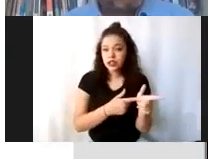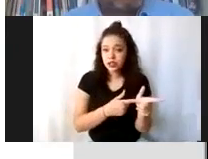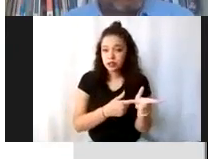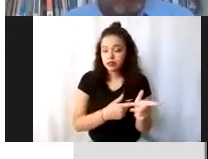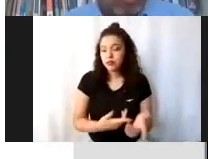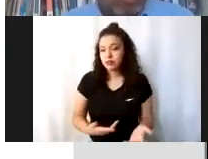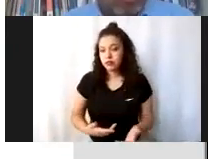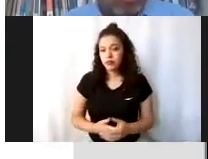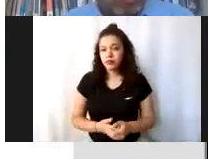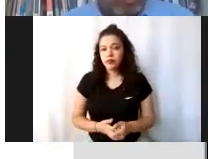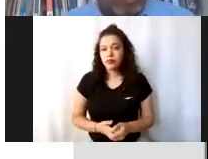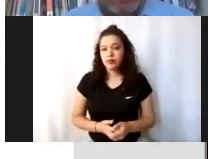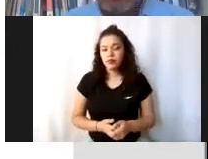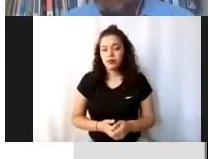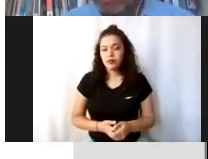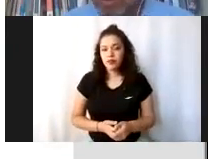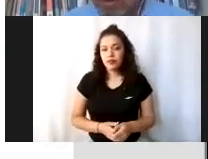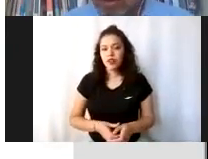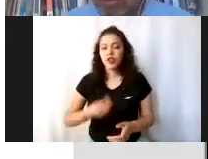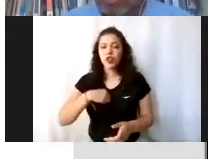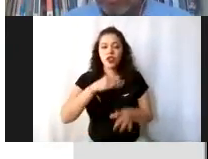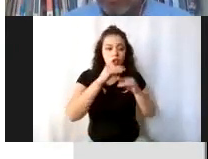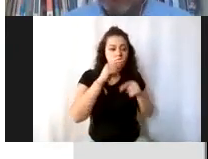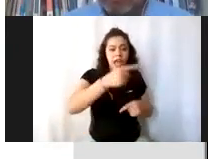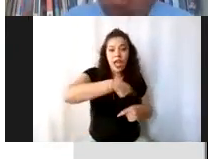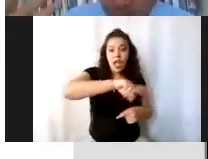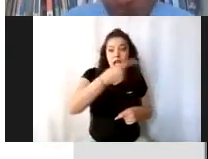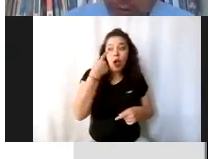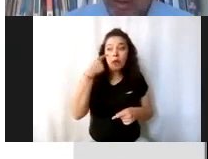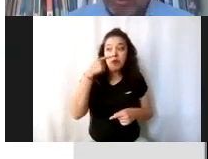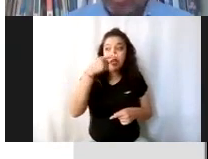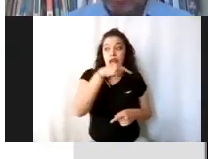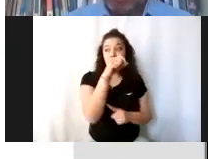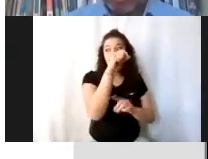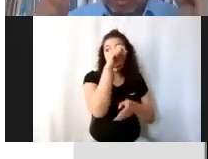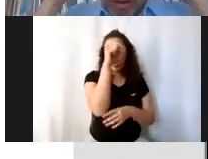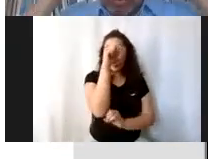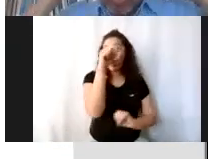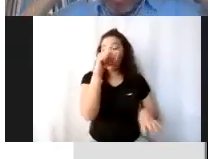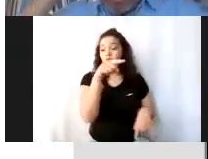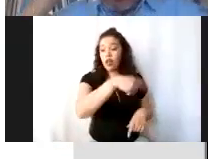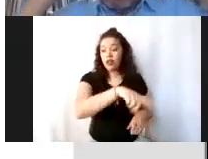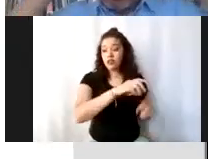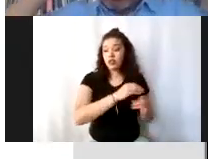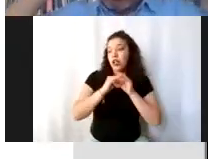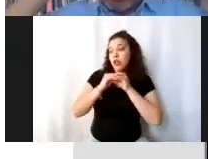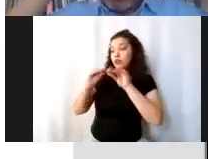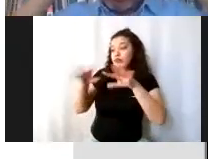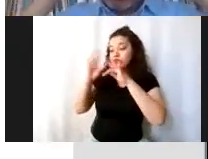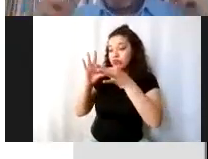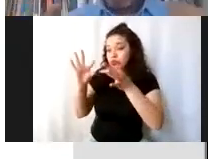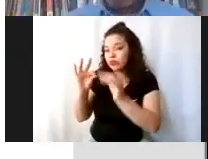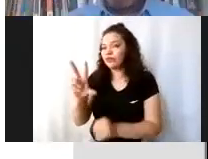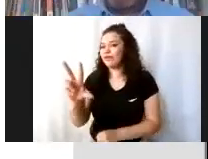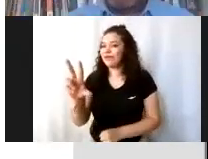No tendríamos por qué difundirlos. Me refiero, hablando de datos. Estamos hablando en